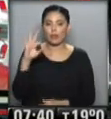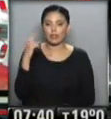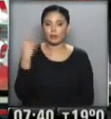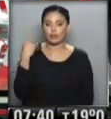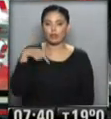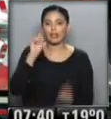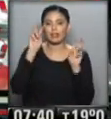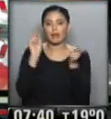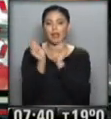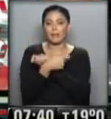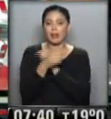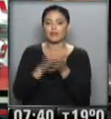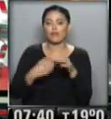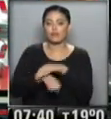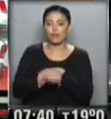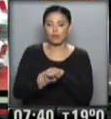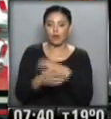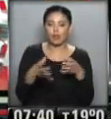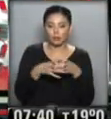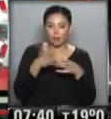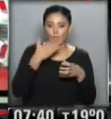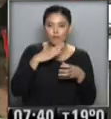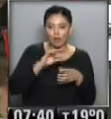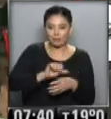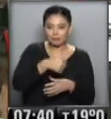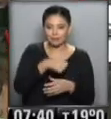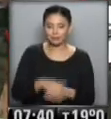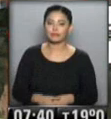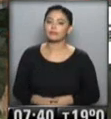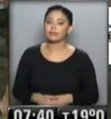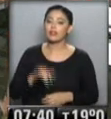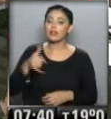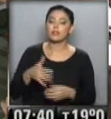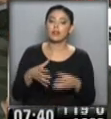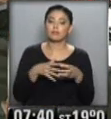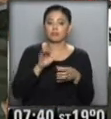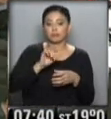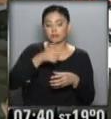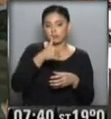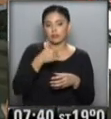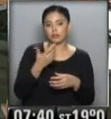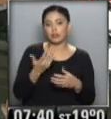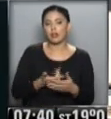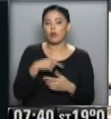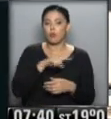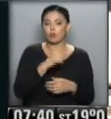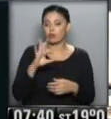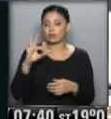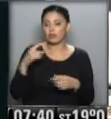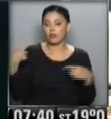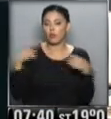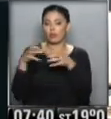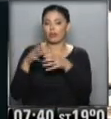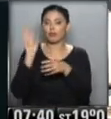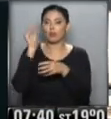cambiamos de tema, hablamos de fútbol y de la victoria de Boca. Juan. Sí, exigua, pero contundente a su vez. 1-0 ante el